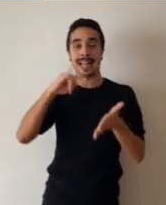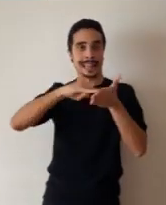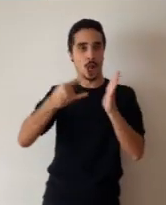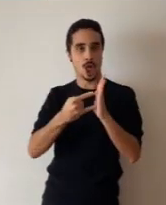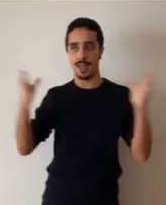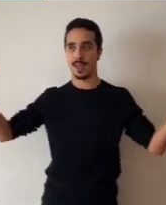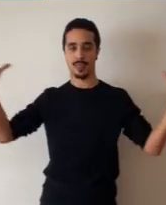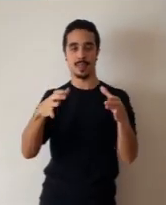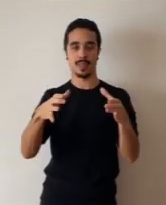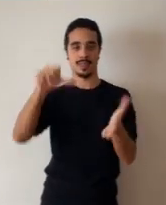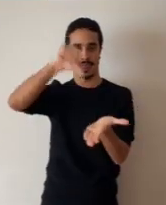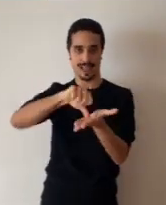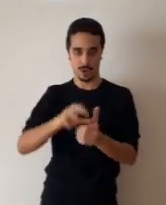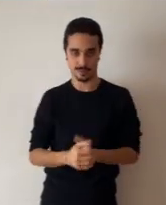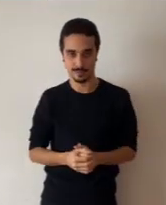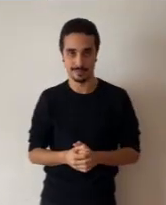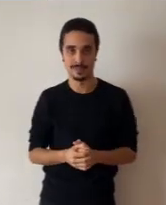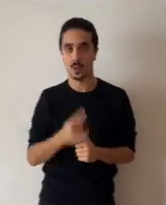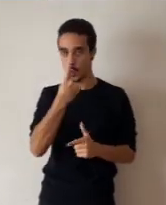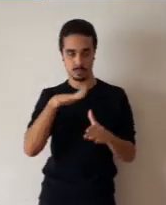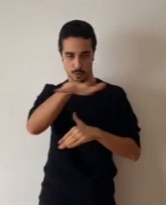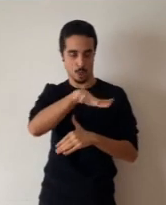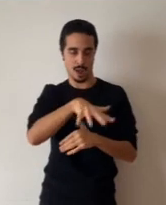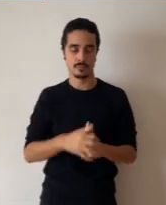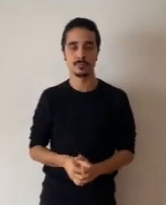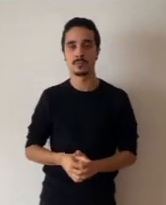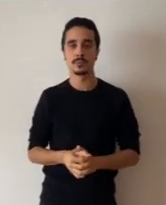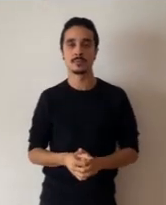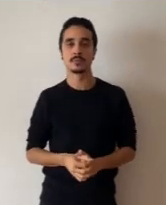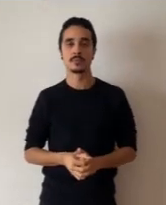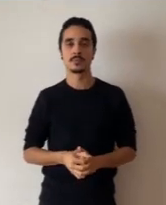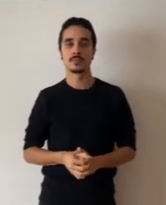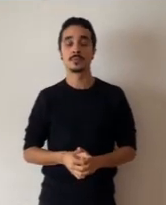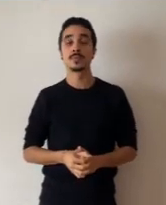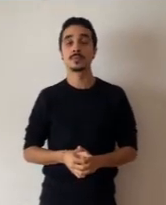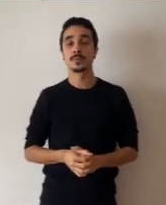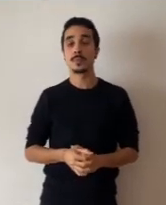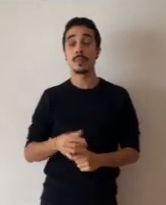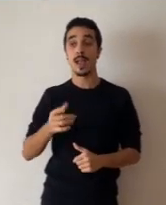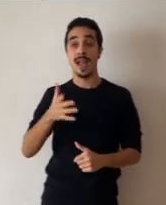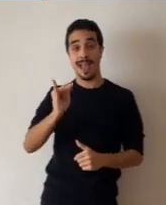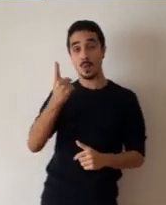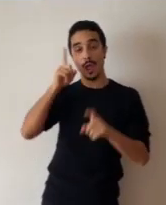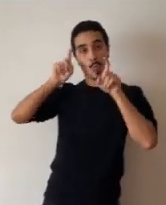es que toda la tecnología esté centrada en un único sitio. Tenemos